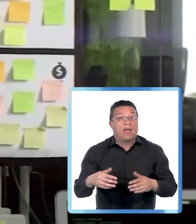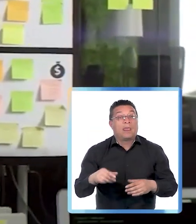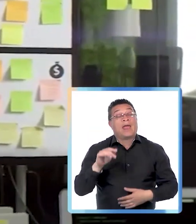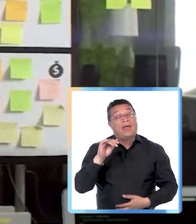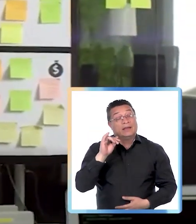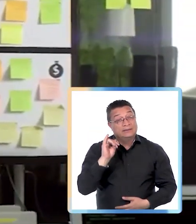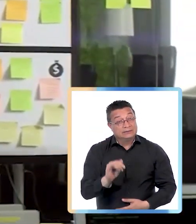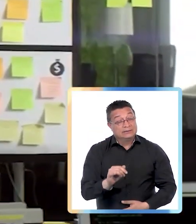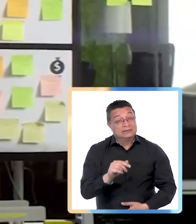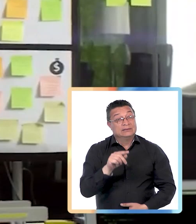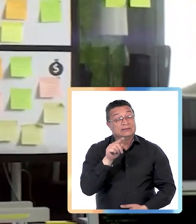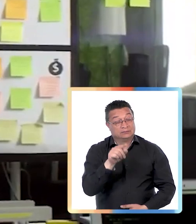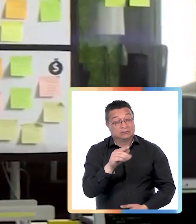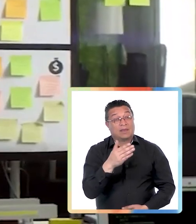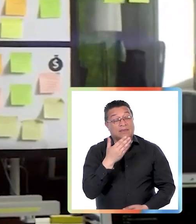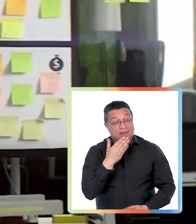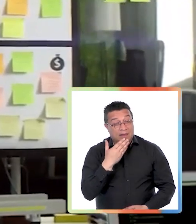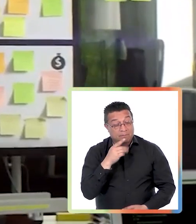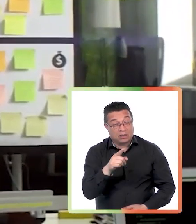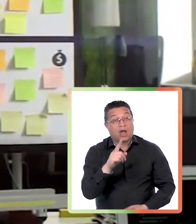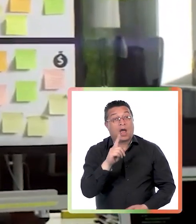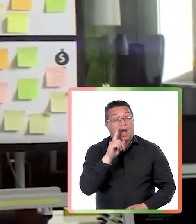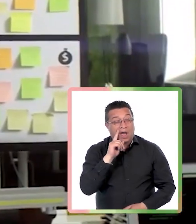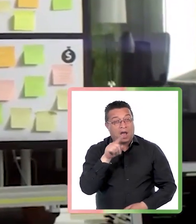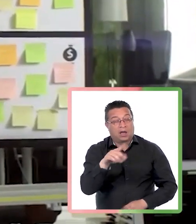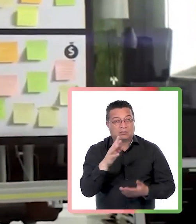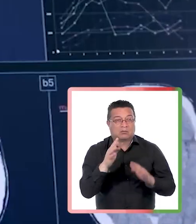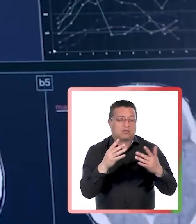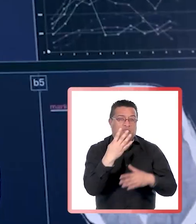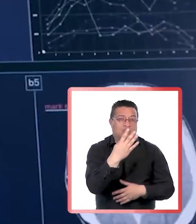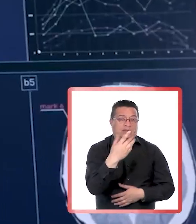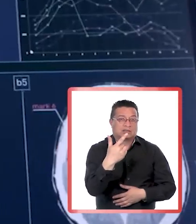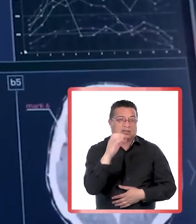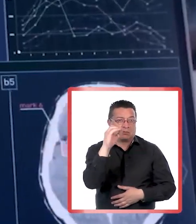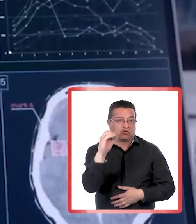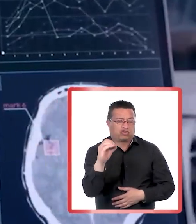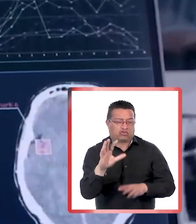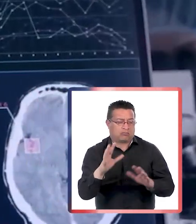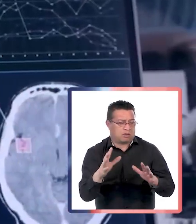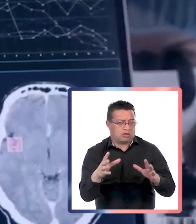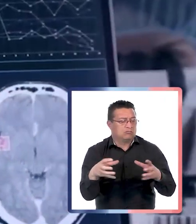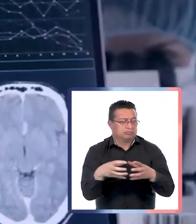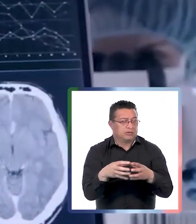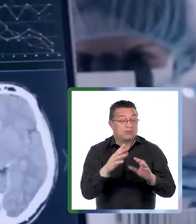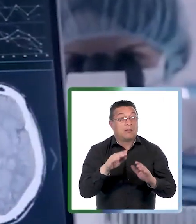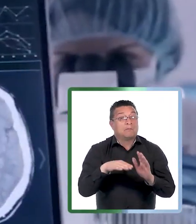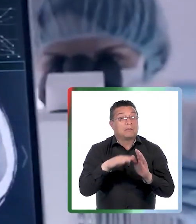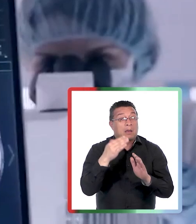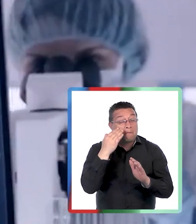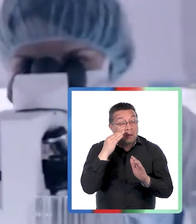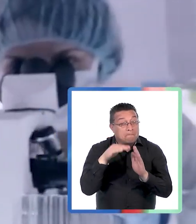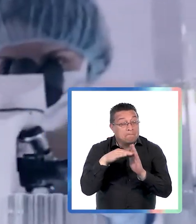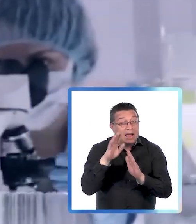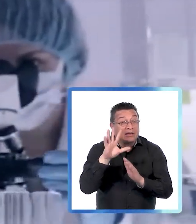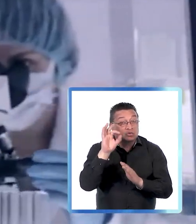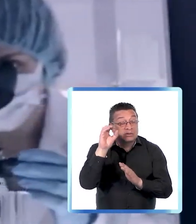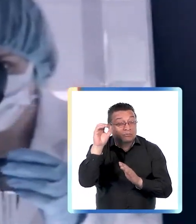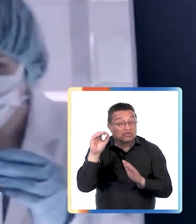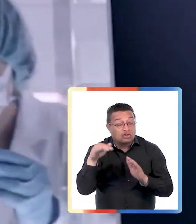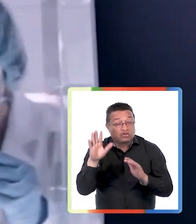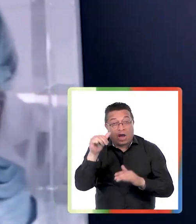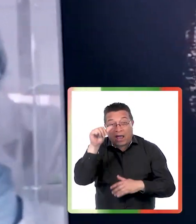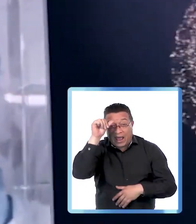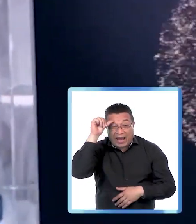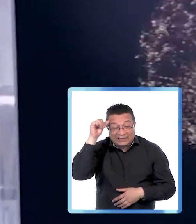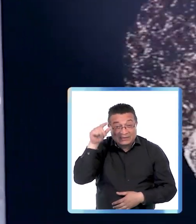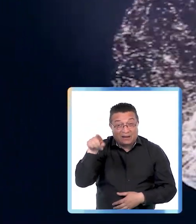Ahora, esto tiene de momento una potencia de un 47%, lo cual significa que un poco más de la mitad de los pacientes